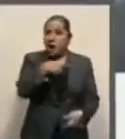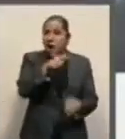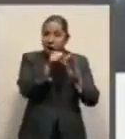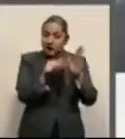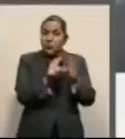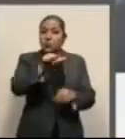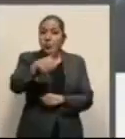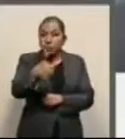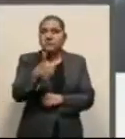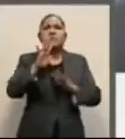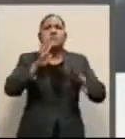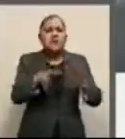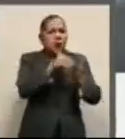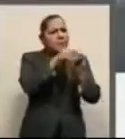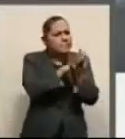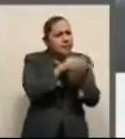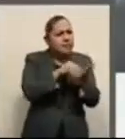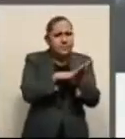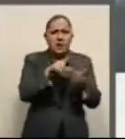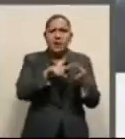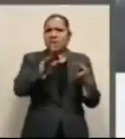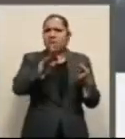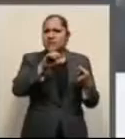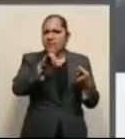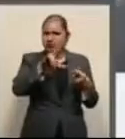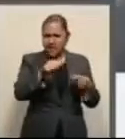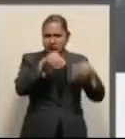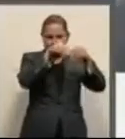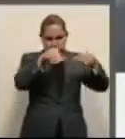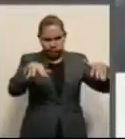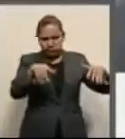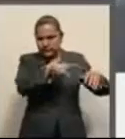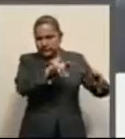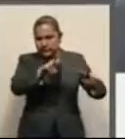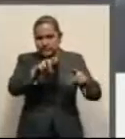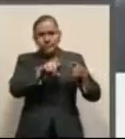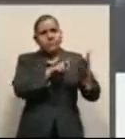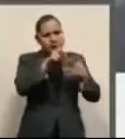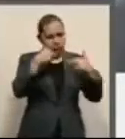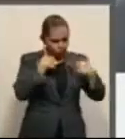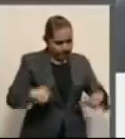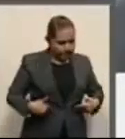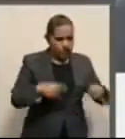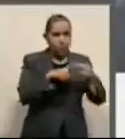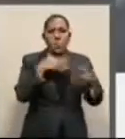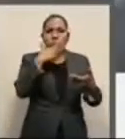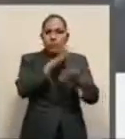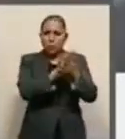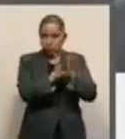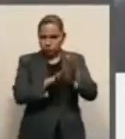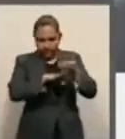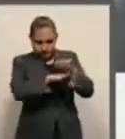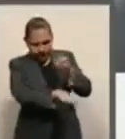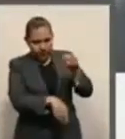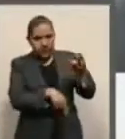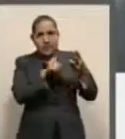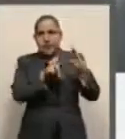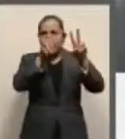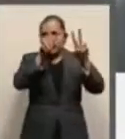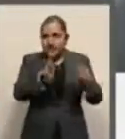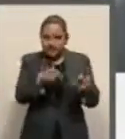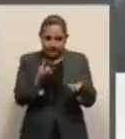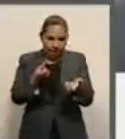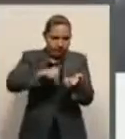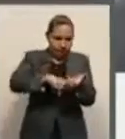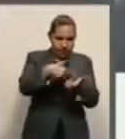fiscalías mencionadas aquí la de derechos humanos delitos electorales combate la corrupción y asuntos internos y otras que